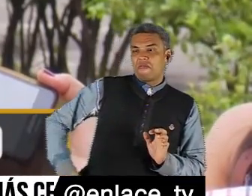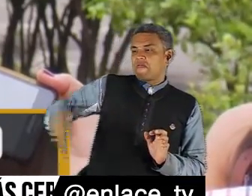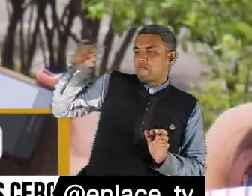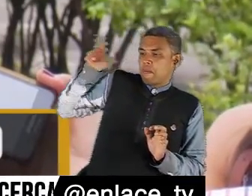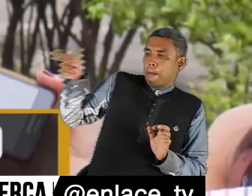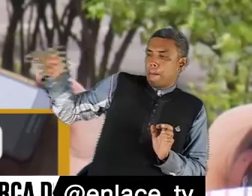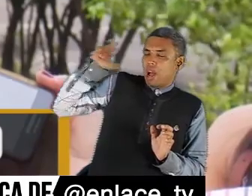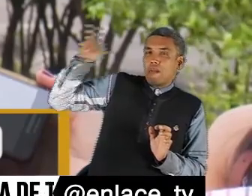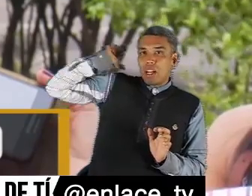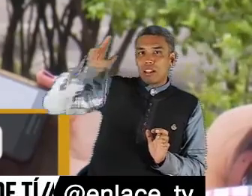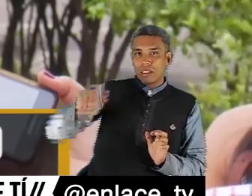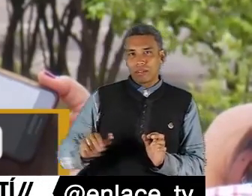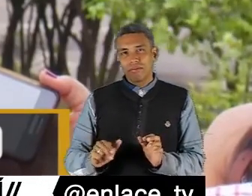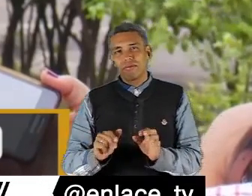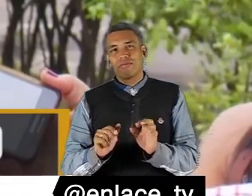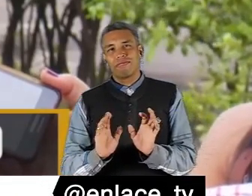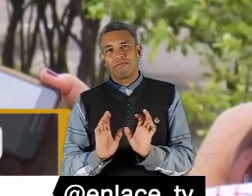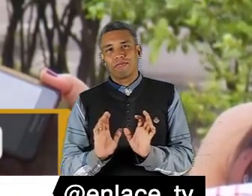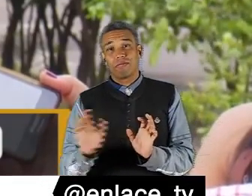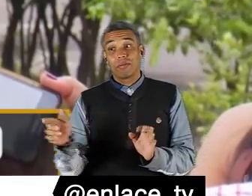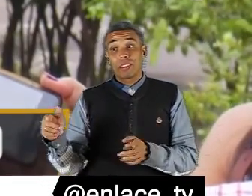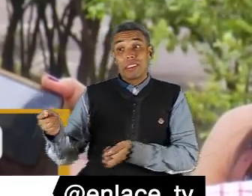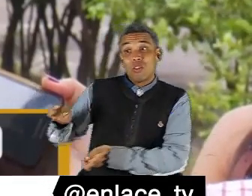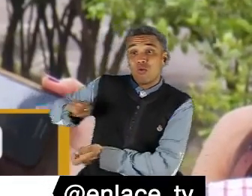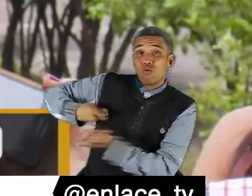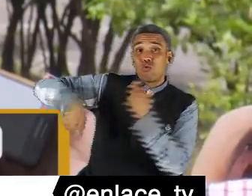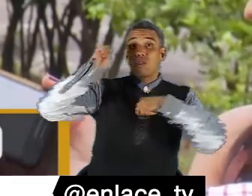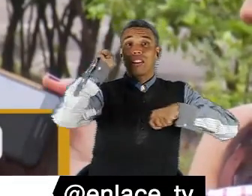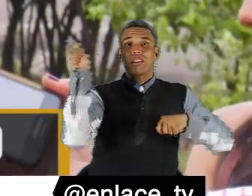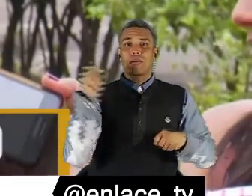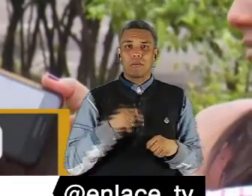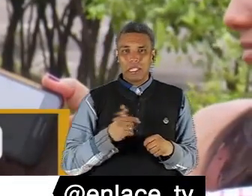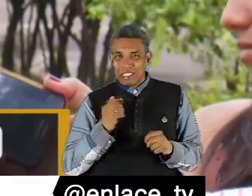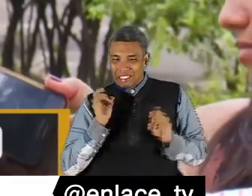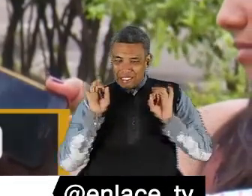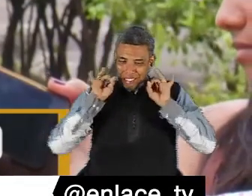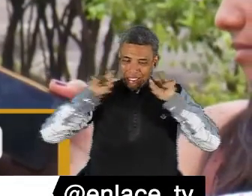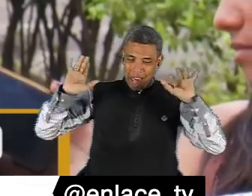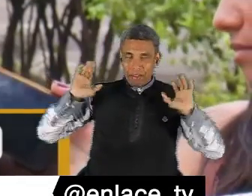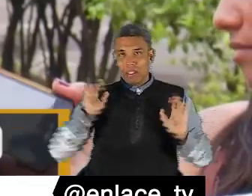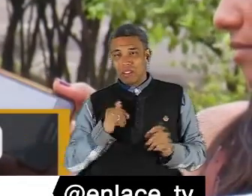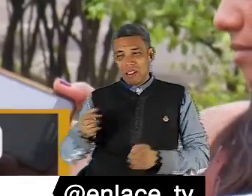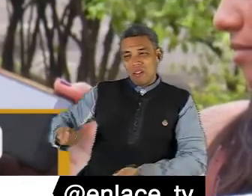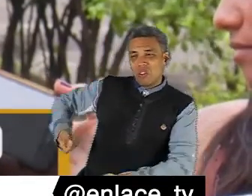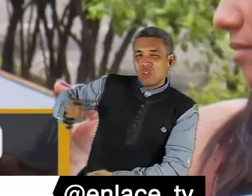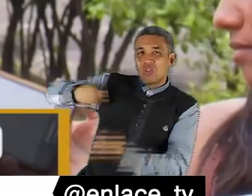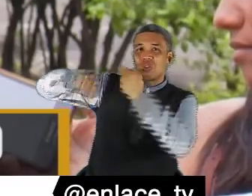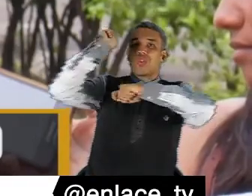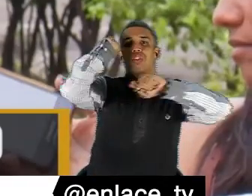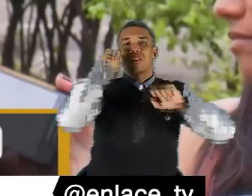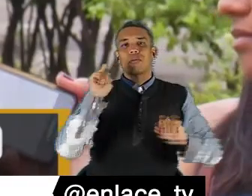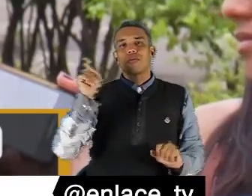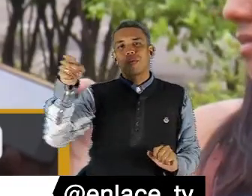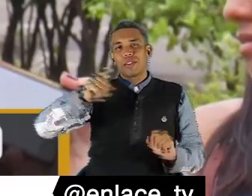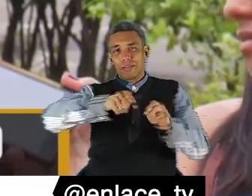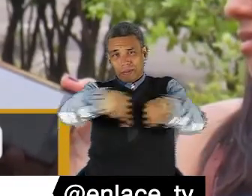trasladado a la clínica Magdalena. Quien en las horas de la madrugada pues fallece debido